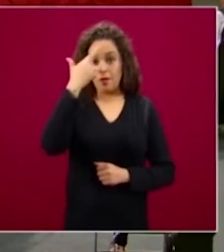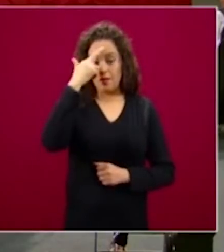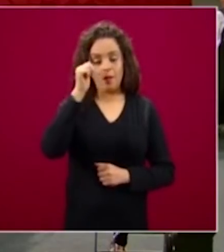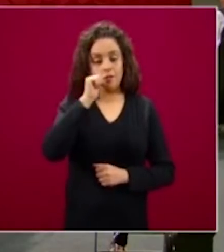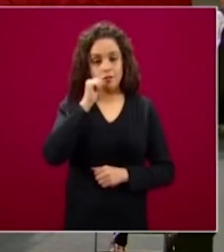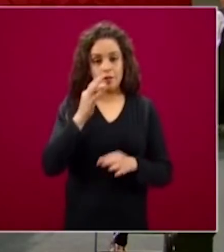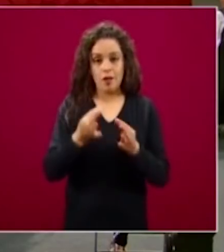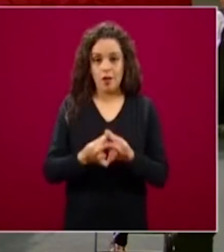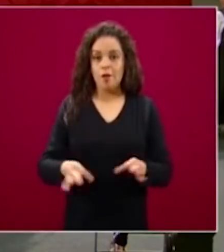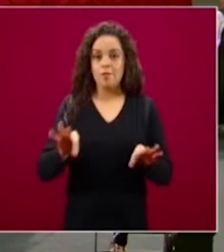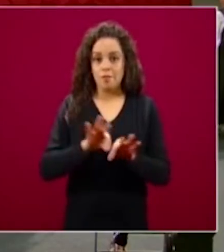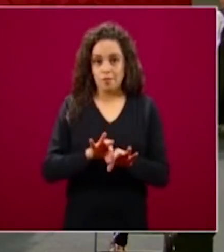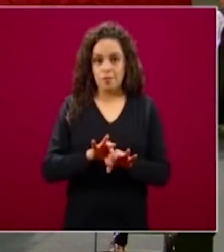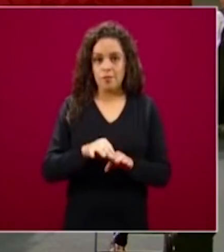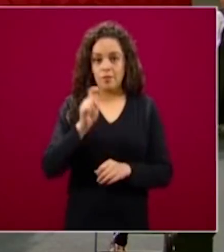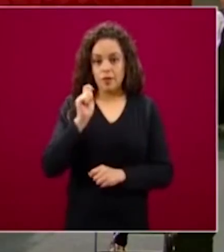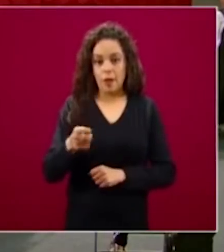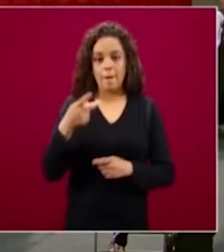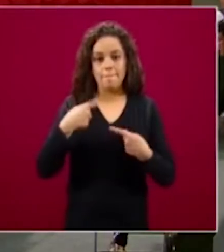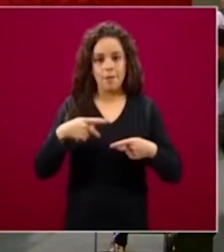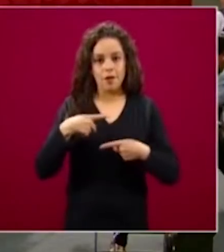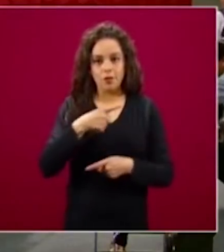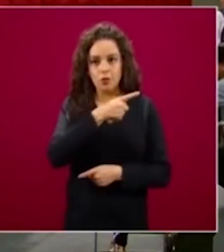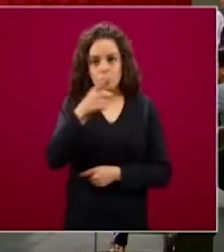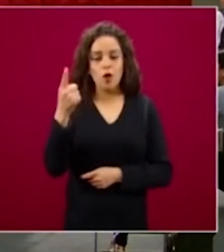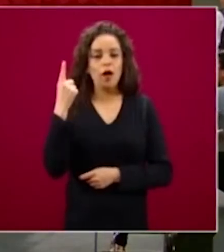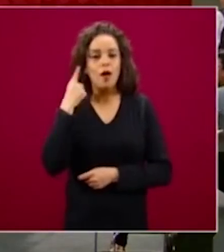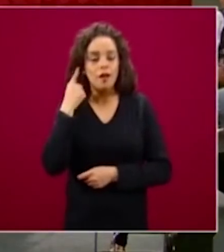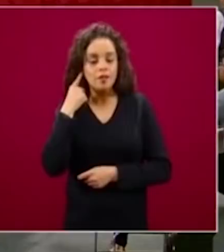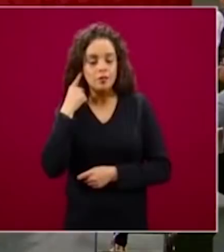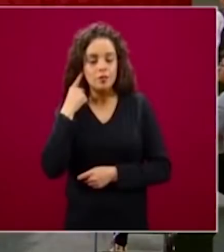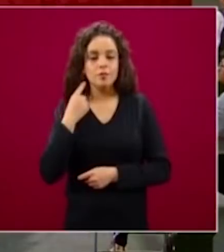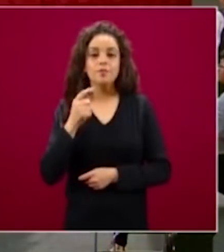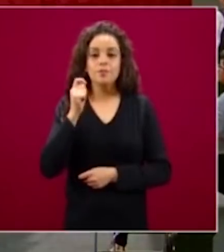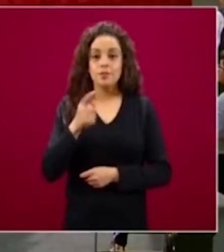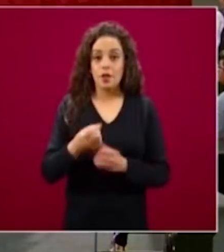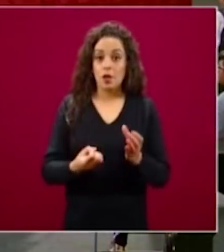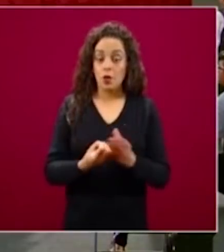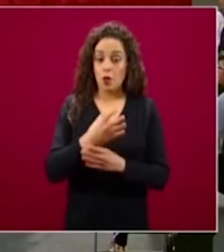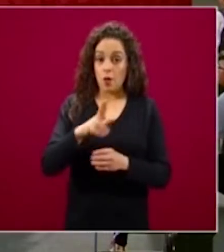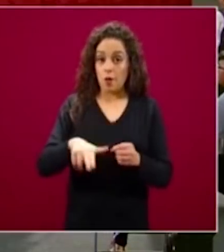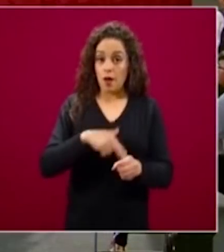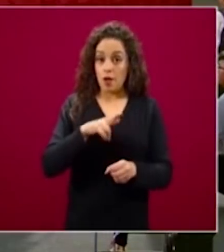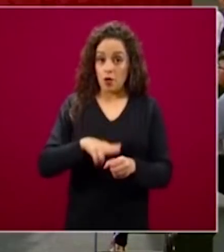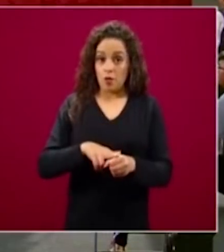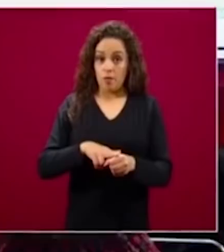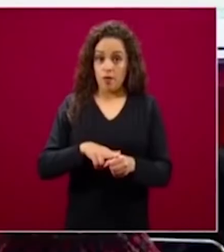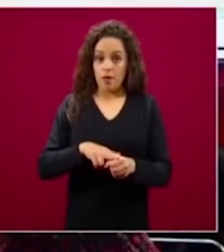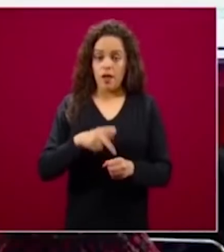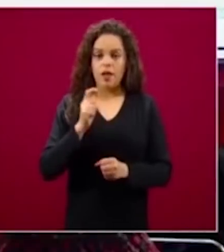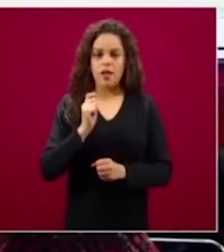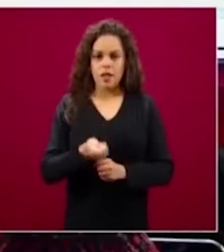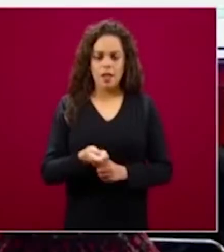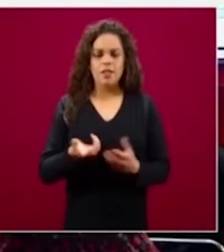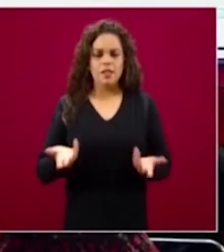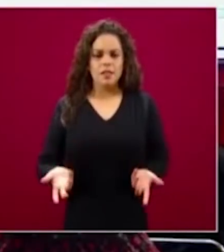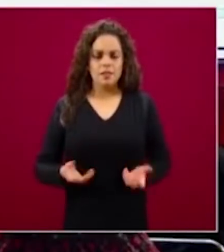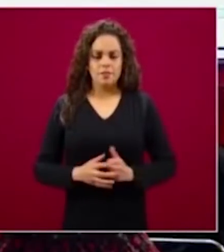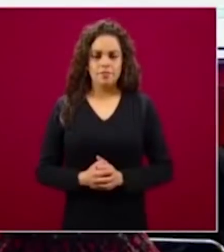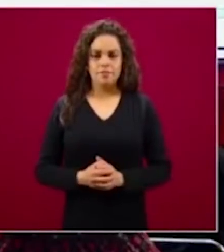hacerlo para la población que nos escucha, que la nueva normalidad prácticamente lo que hace